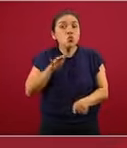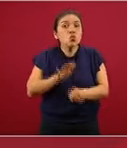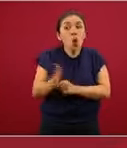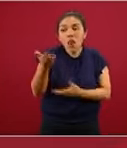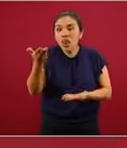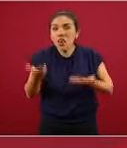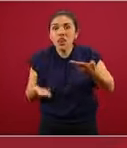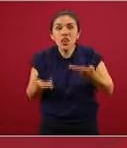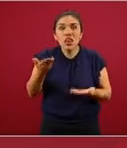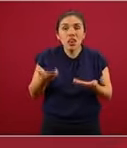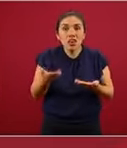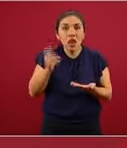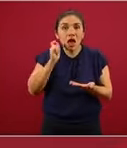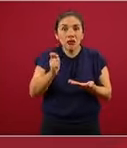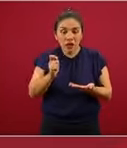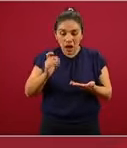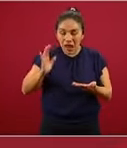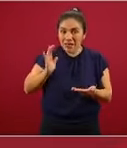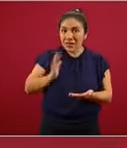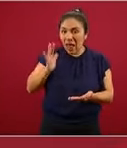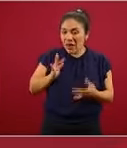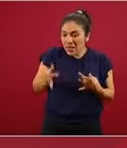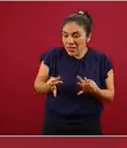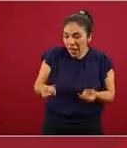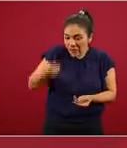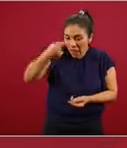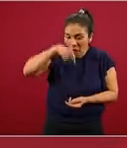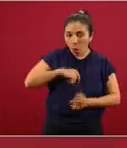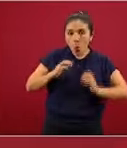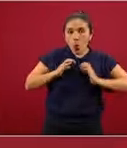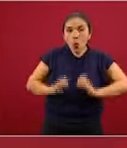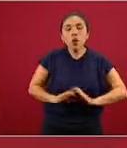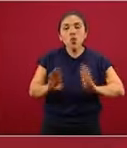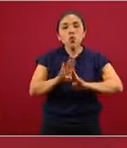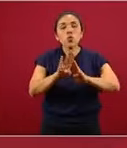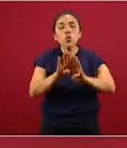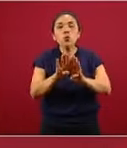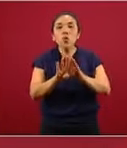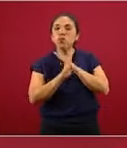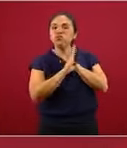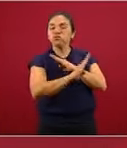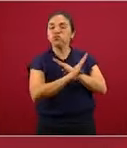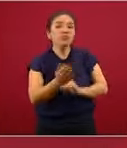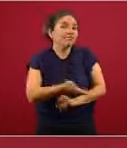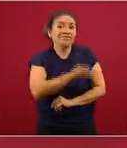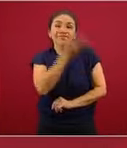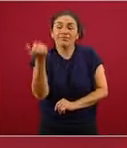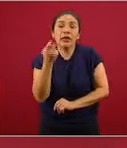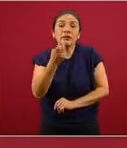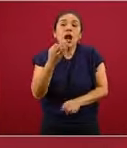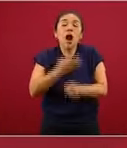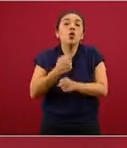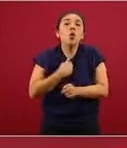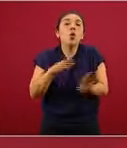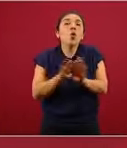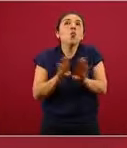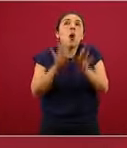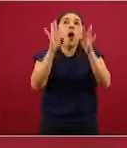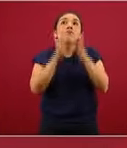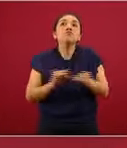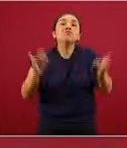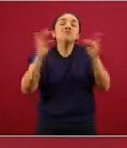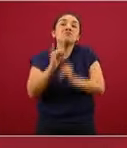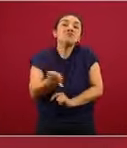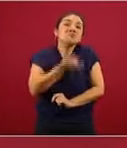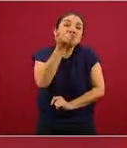mundo entero cuál es la calidad y las propiedades de esta respuesta inmune. Entonces aquí tenemos que hacer un supuesto y decir, sí y